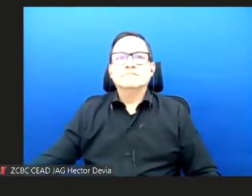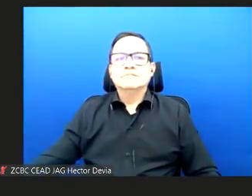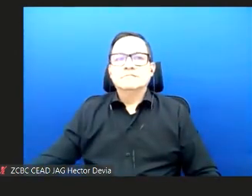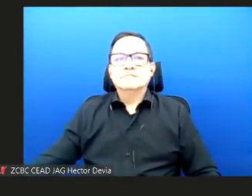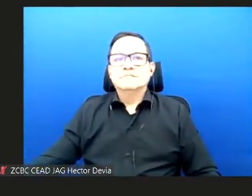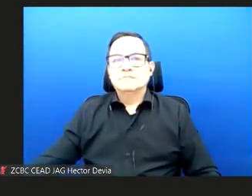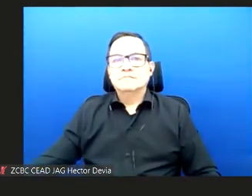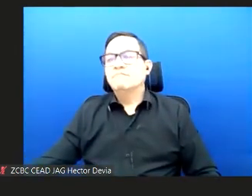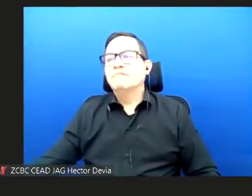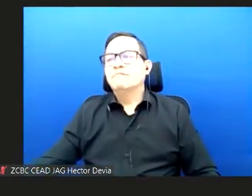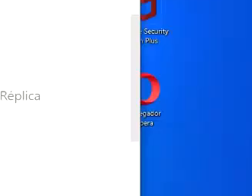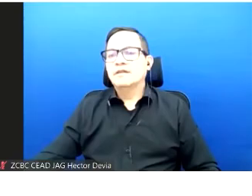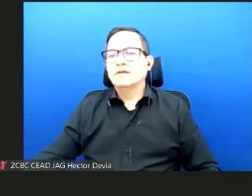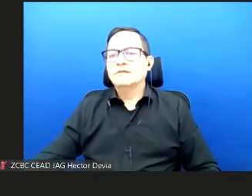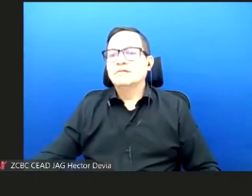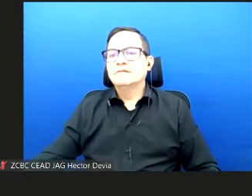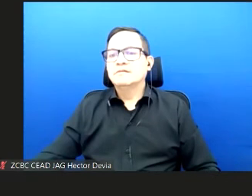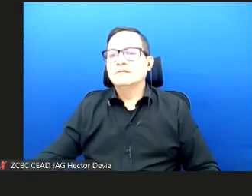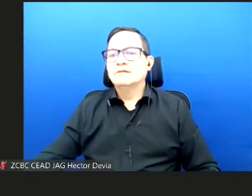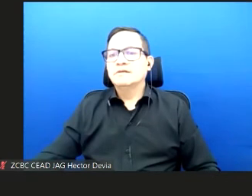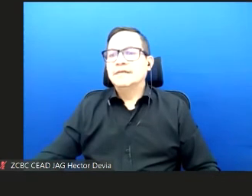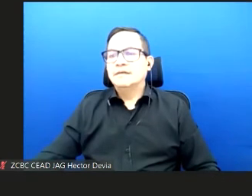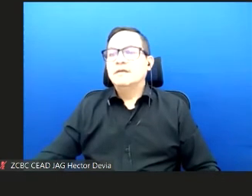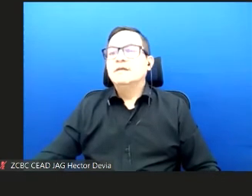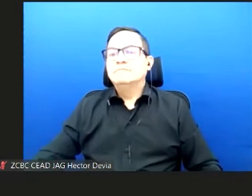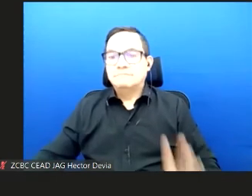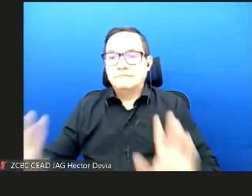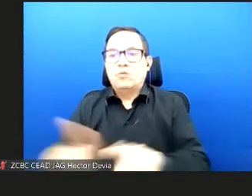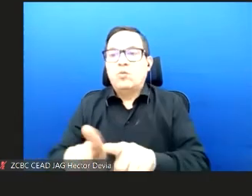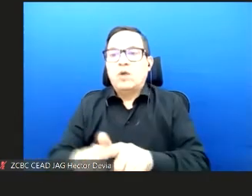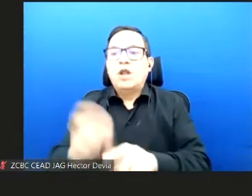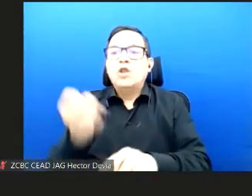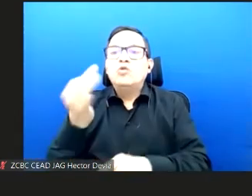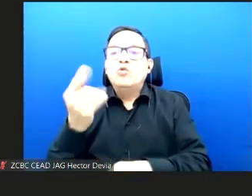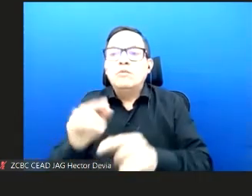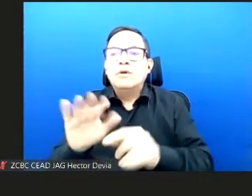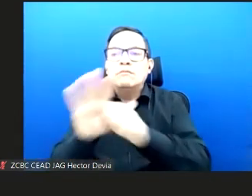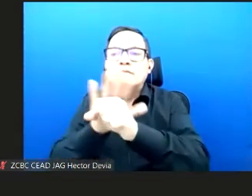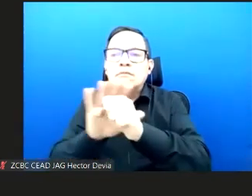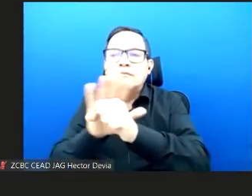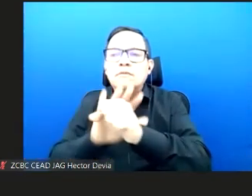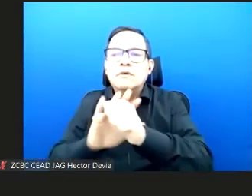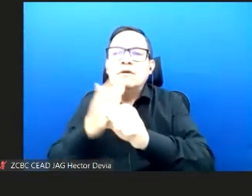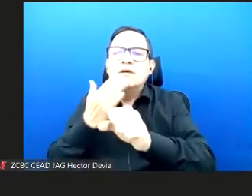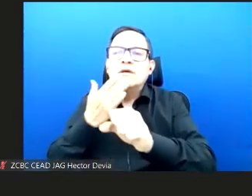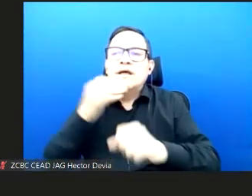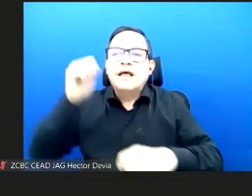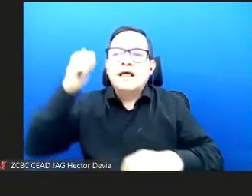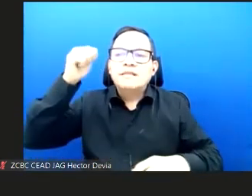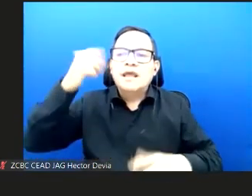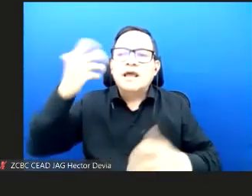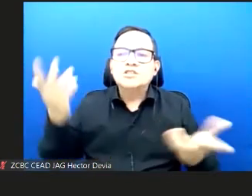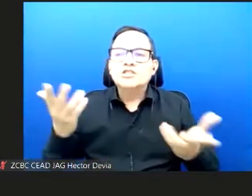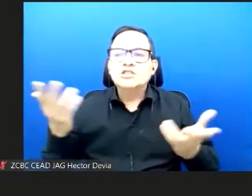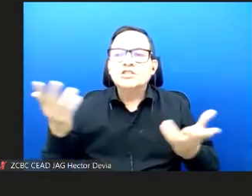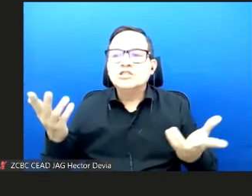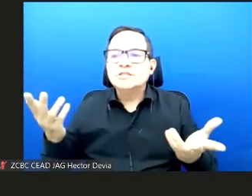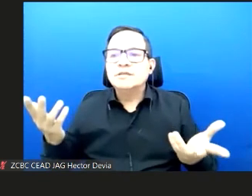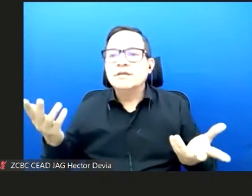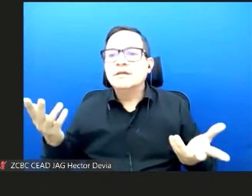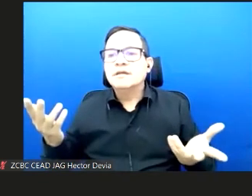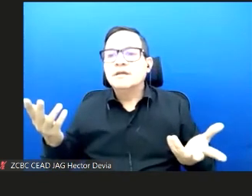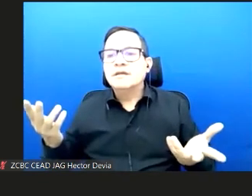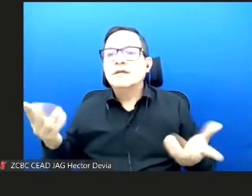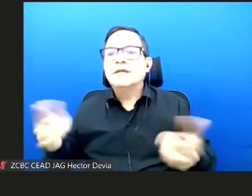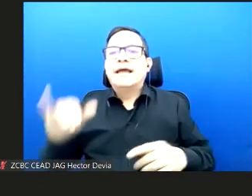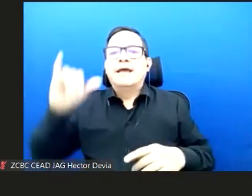Muy bien, sí, ¿cierto? El número que está sombreado es 10. ¿Y qué nos representa 10? ¿Dónde está 10? ¿Listo? Miremos que